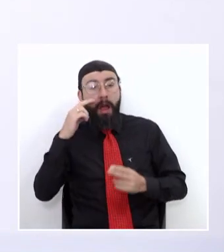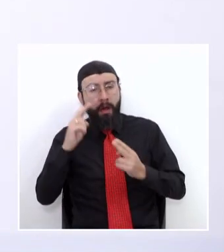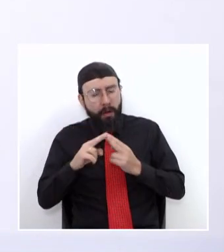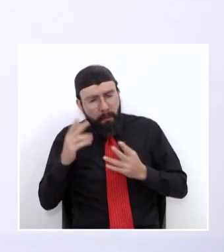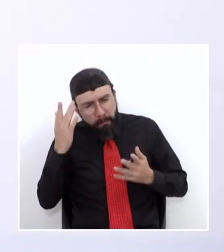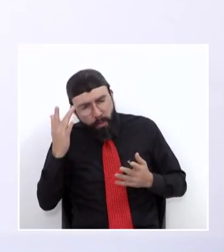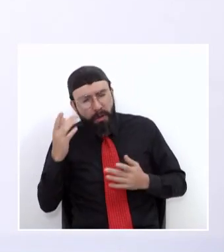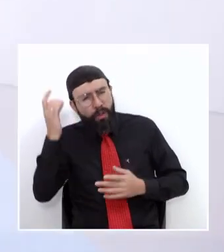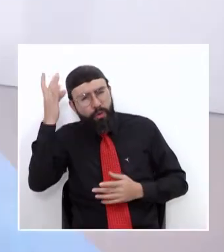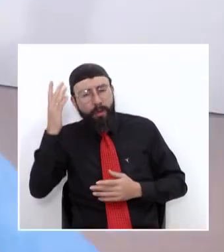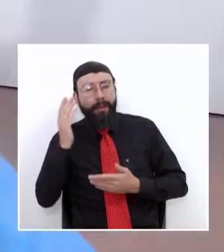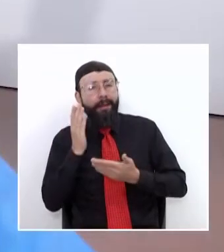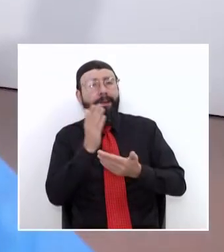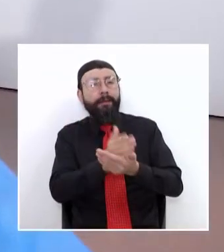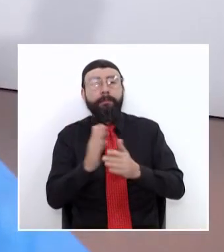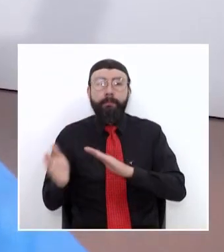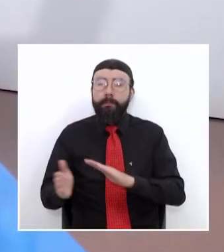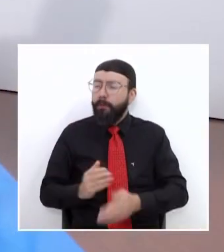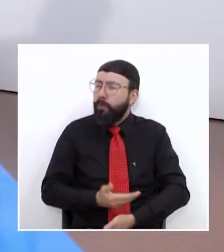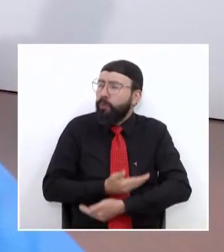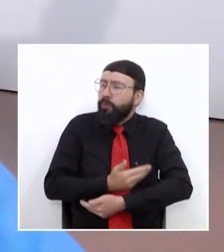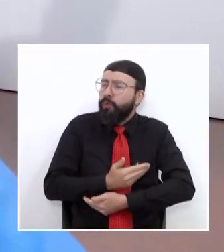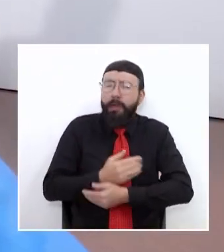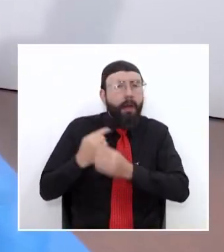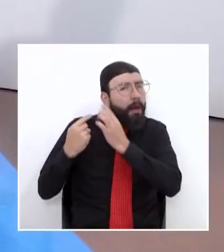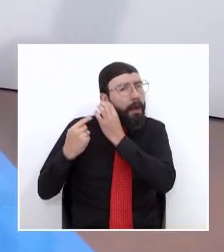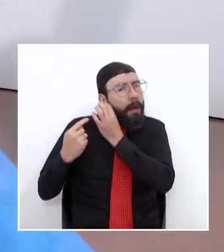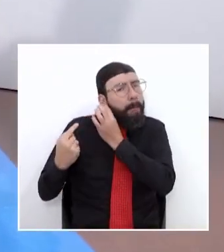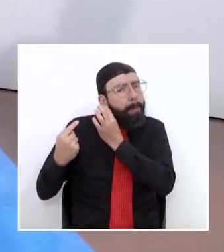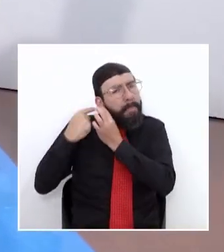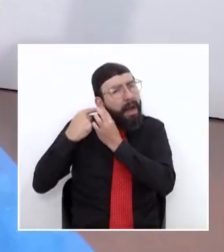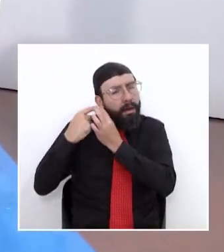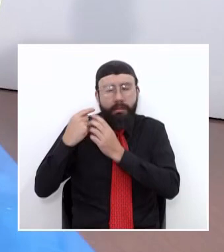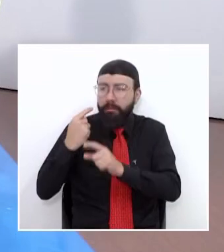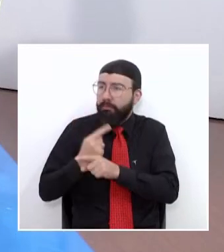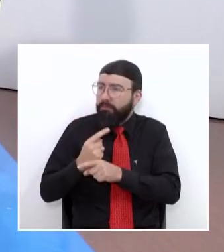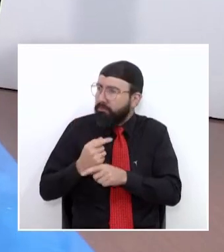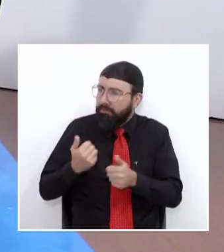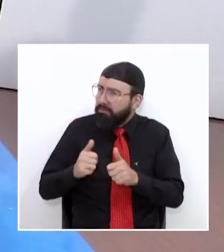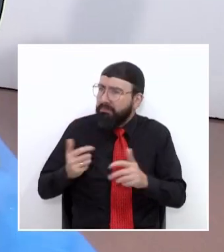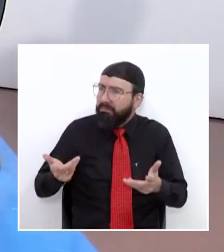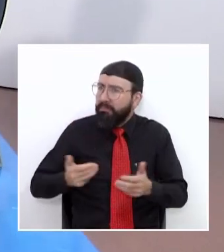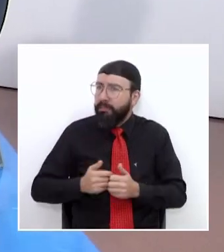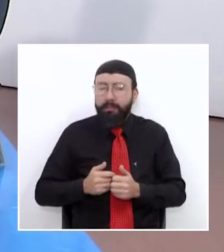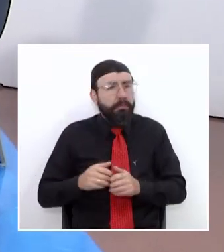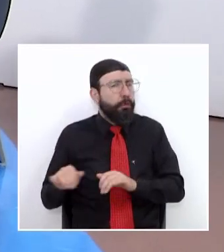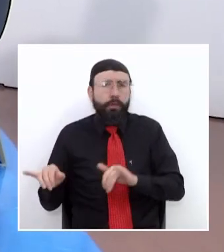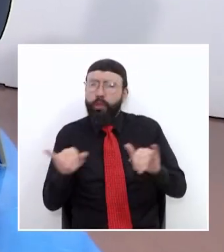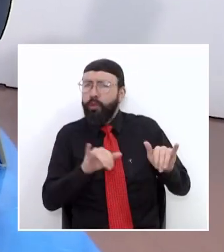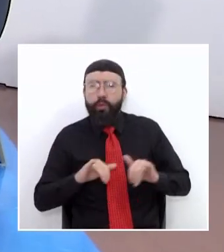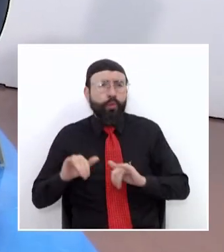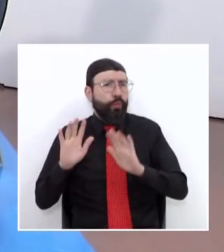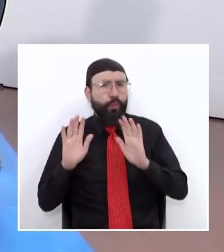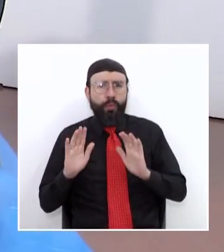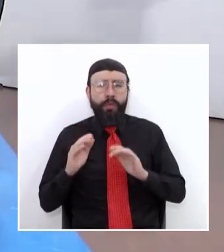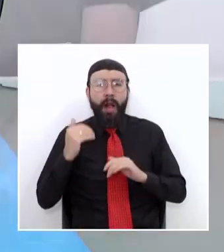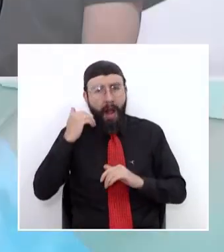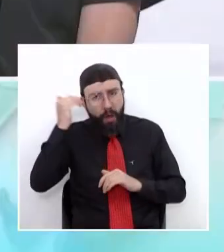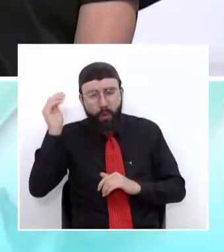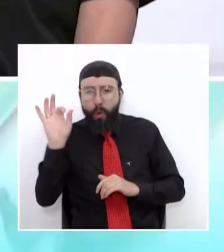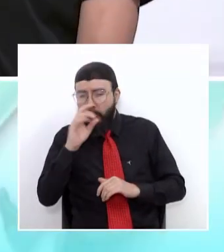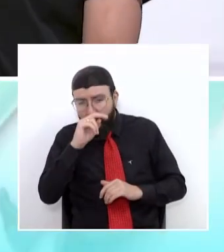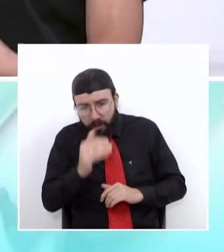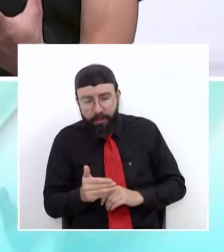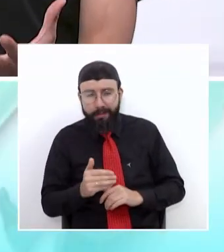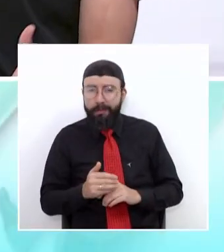La perforación del niño. Lo del ¿Cuándo la niño es muy sencillo y es para todos en general, ¿no es cierto? Se hacen la perforación, lo ideal es